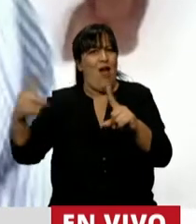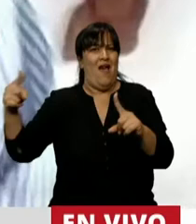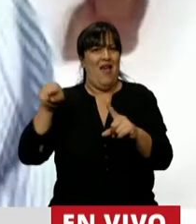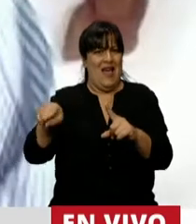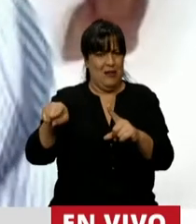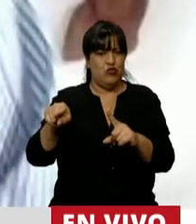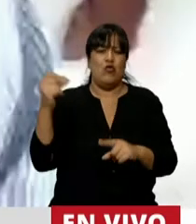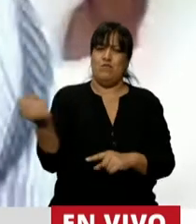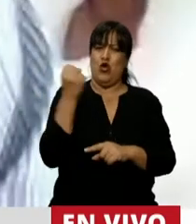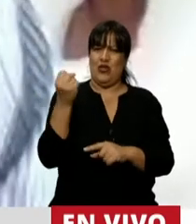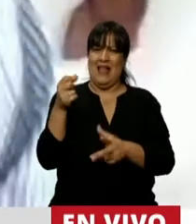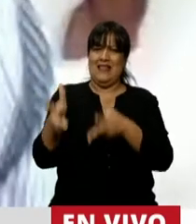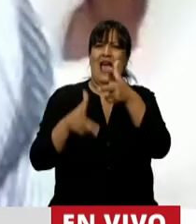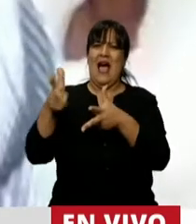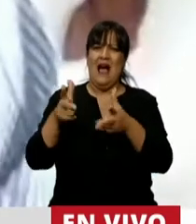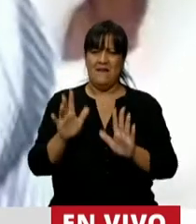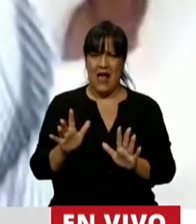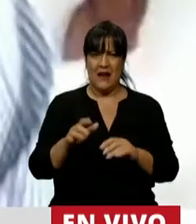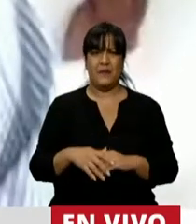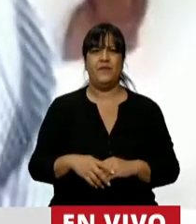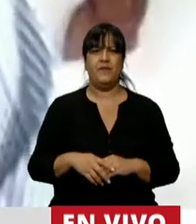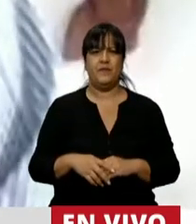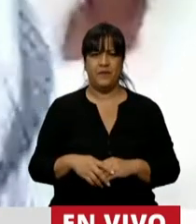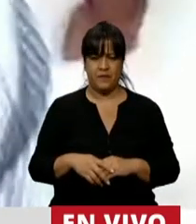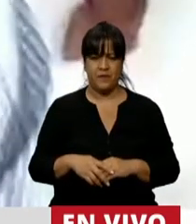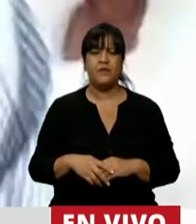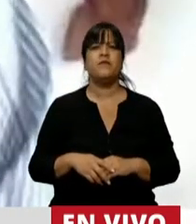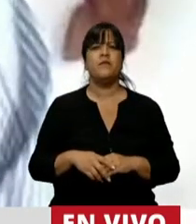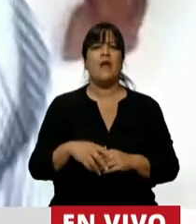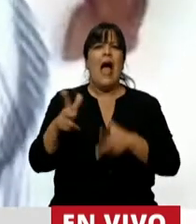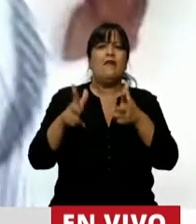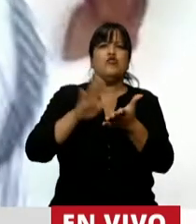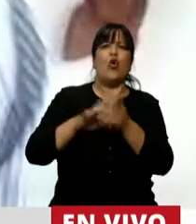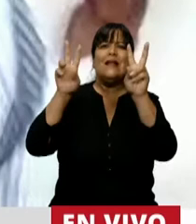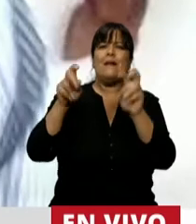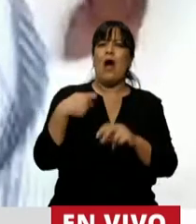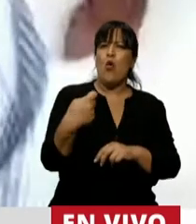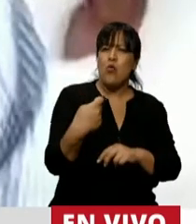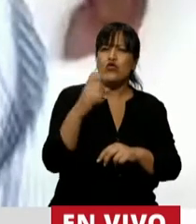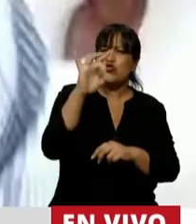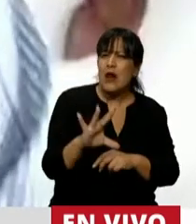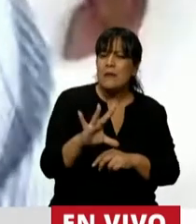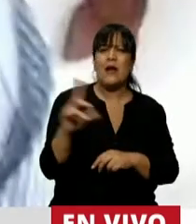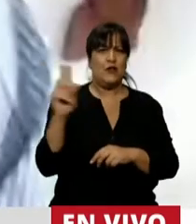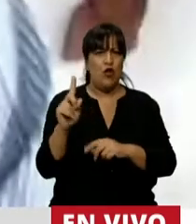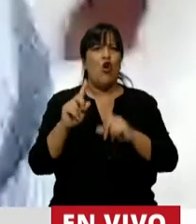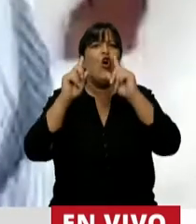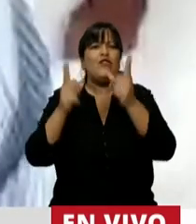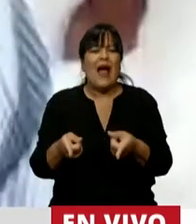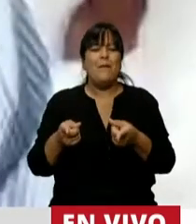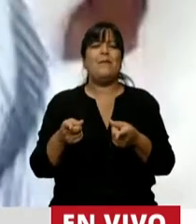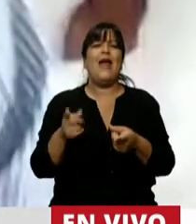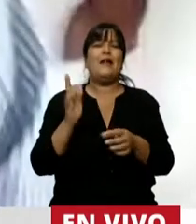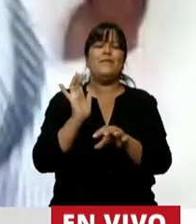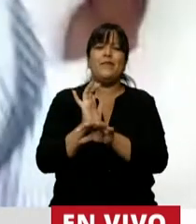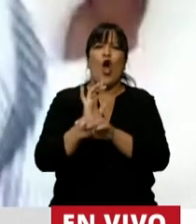ser un debate referido a la cuestión previsional, sino también a todas